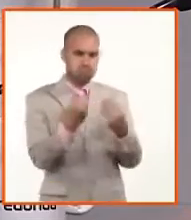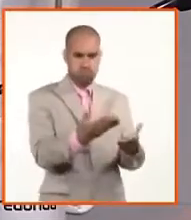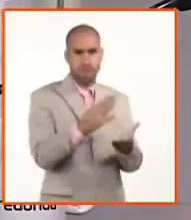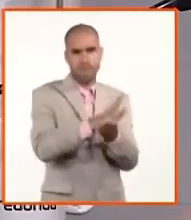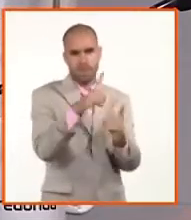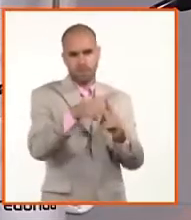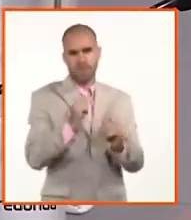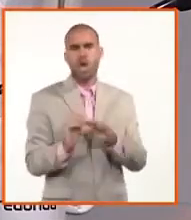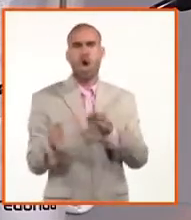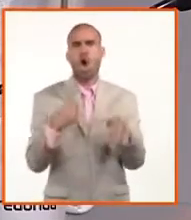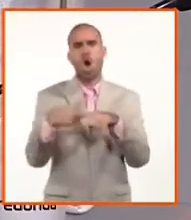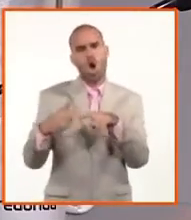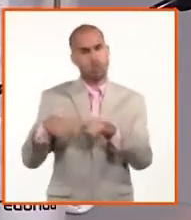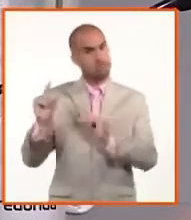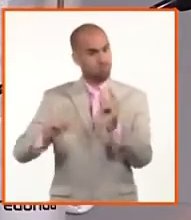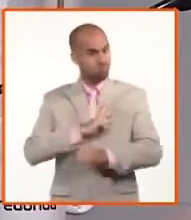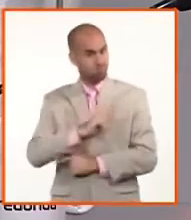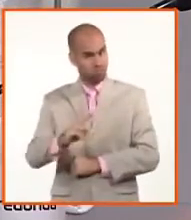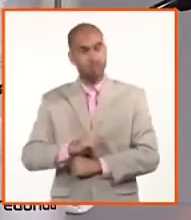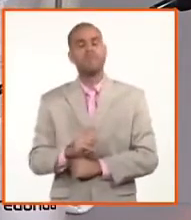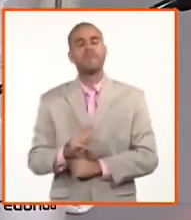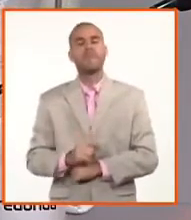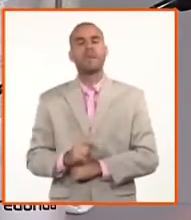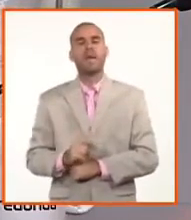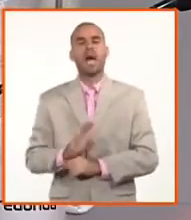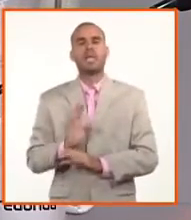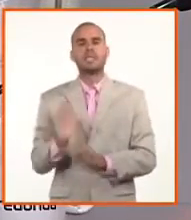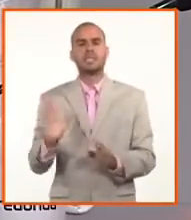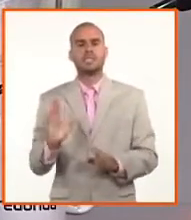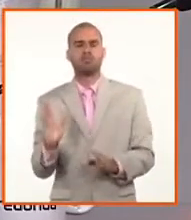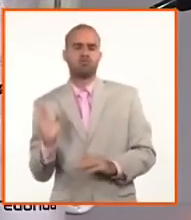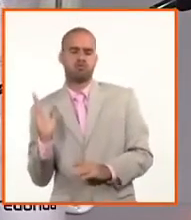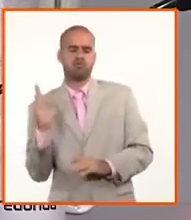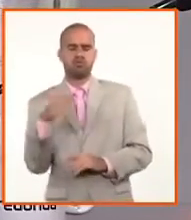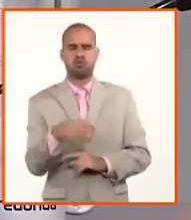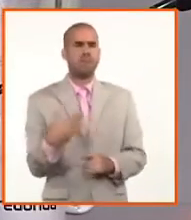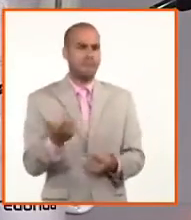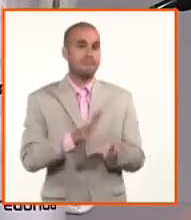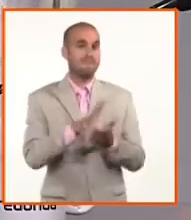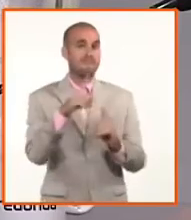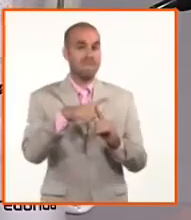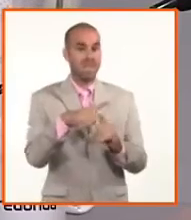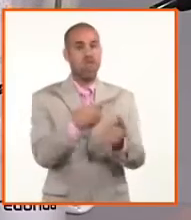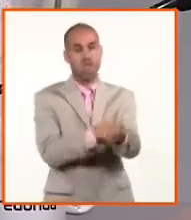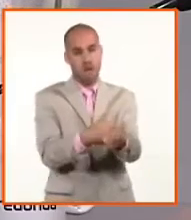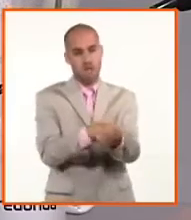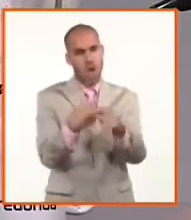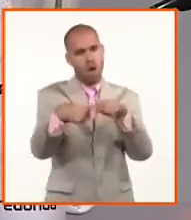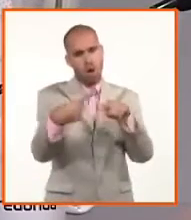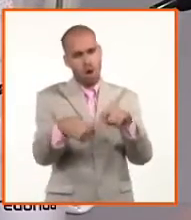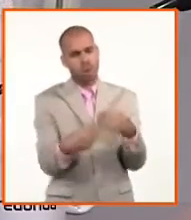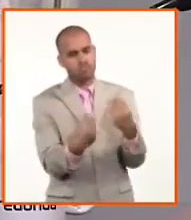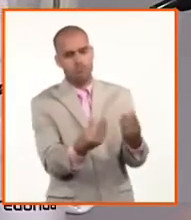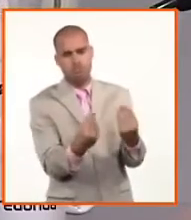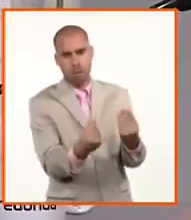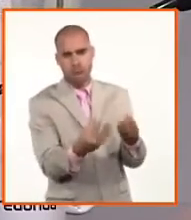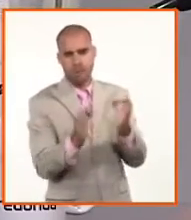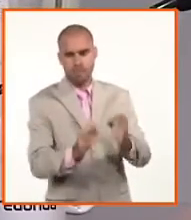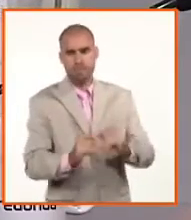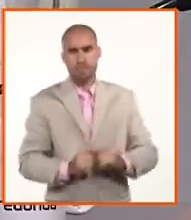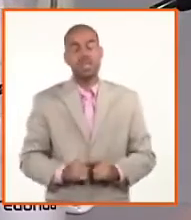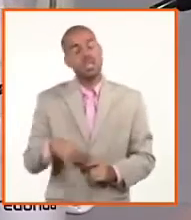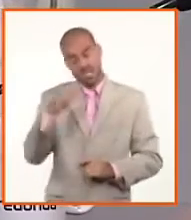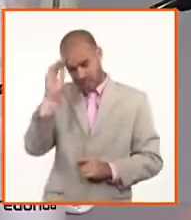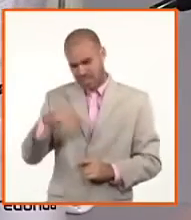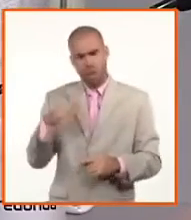del 6GB habían llegado hasta Matanzas con donativos. En fin, yo creo que en momentos como este,